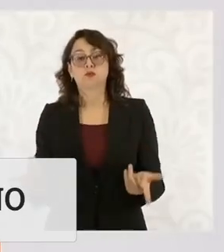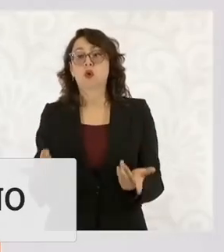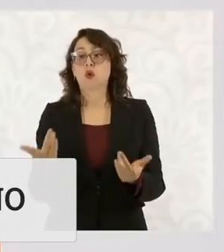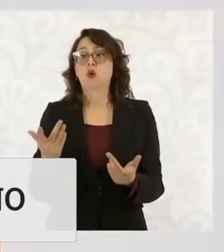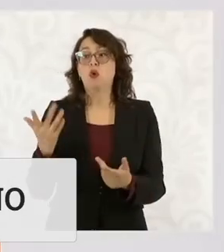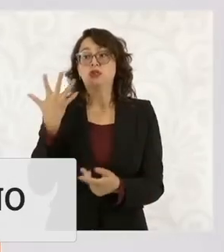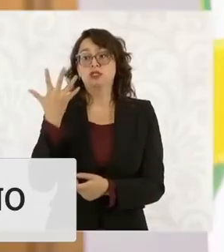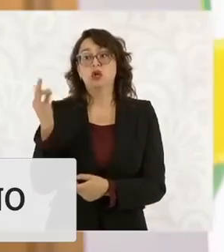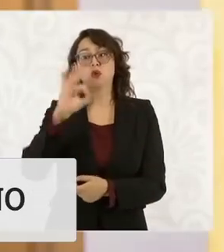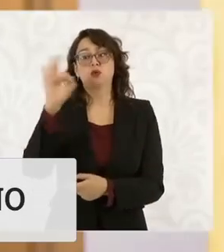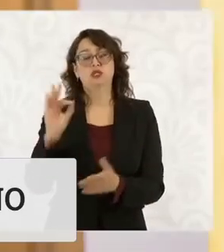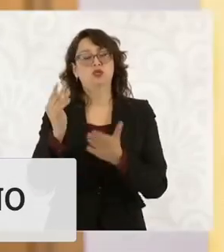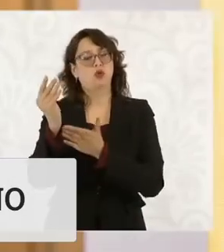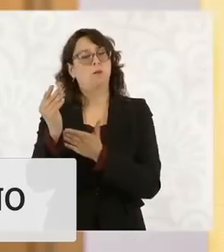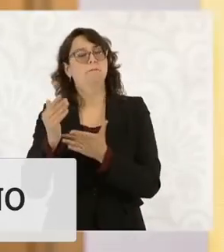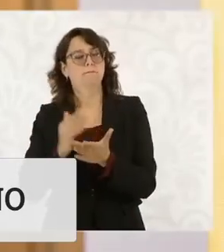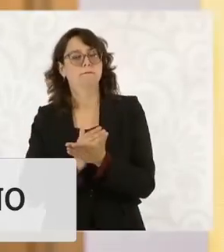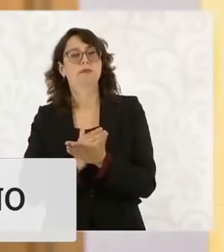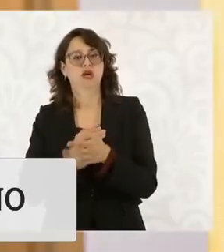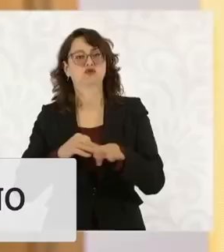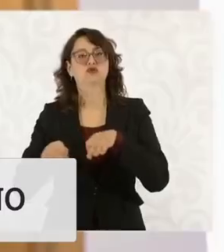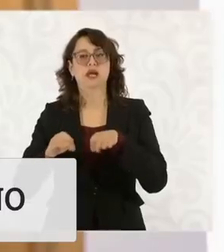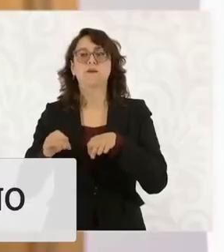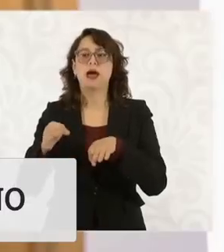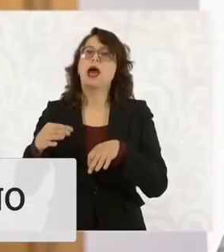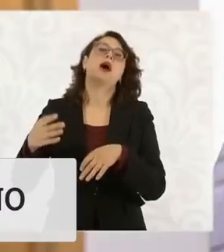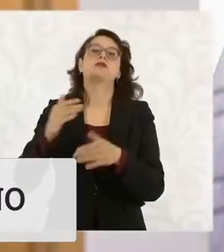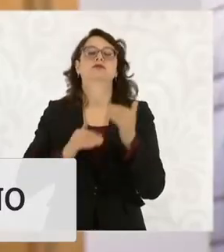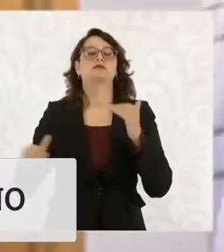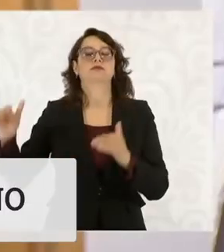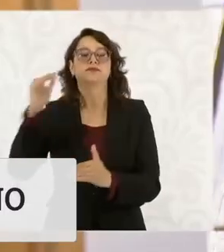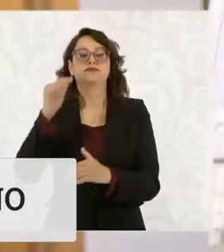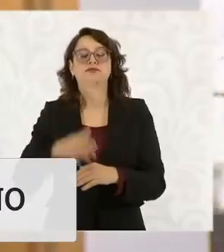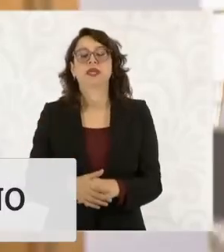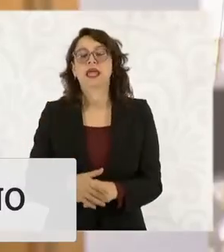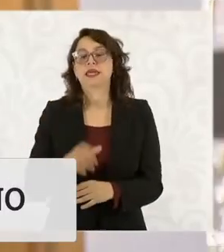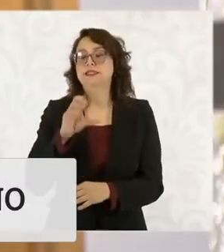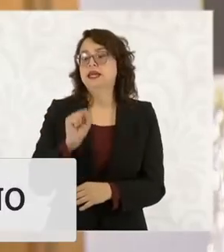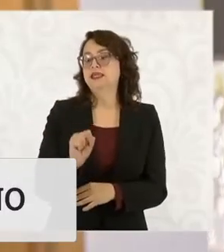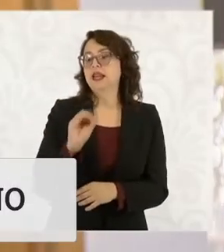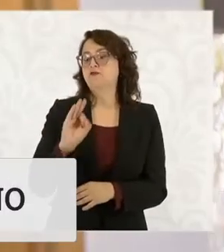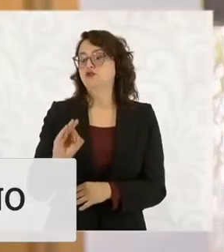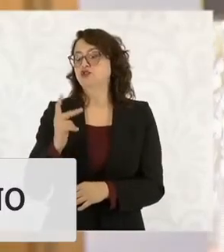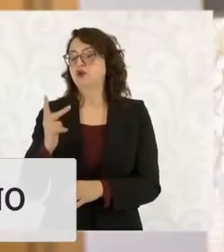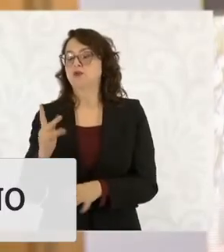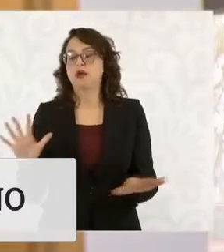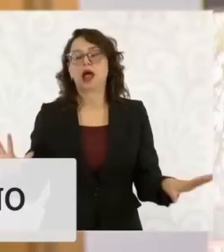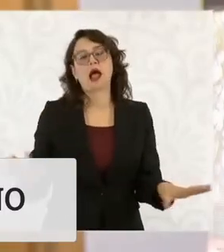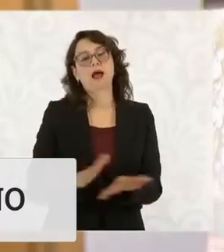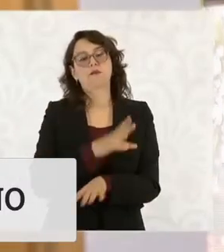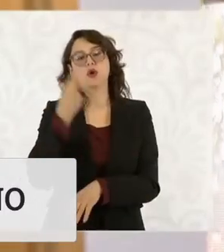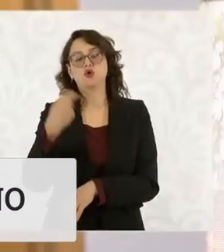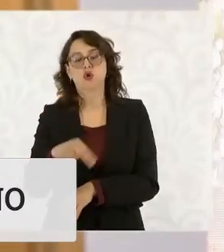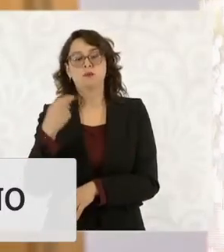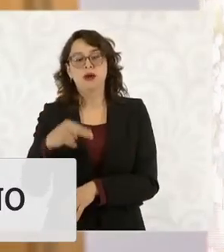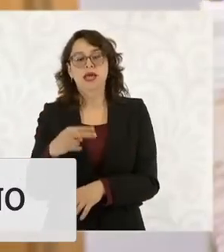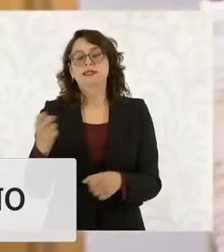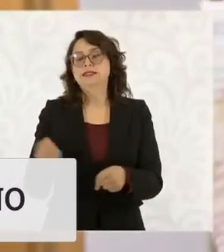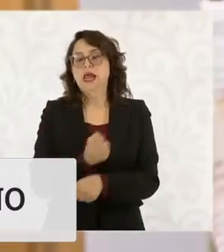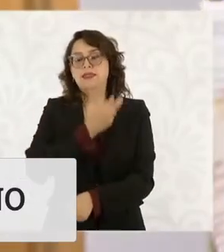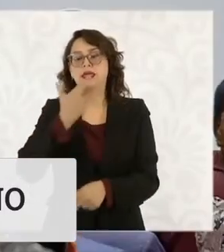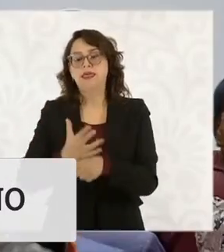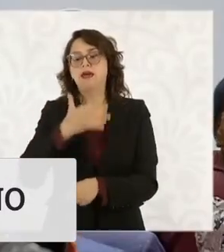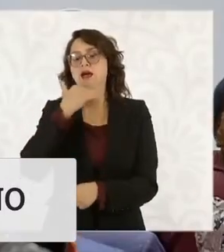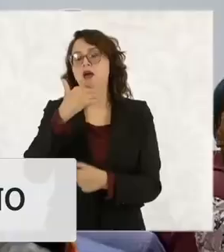en 5%. Convertimos la Secretaría de la Función Pública en la de Anticorrupción y Buen